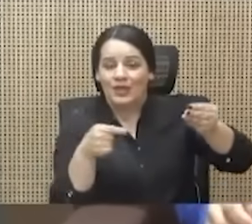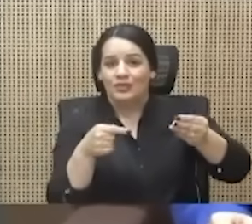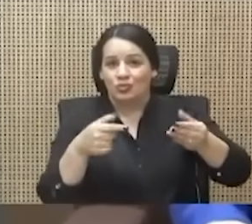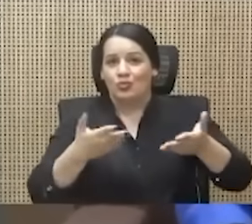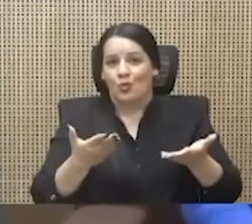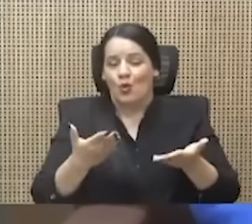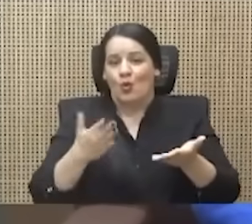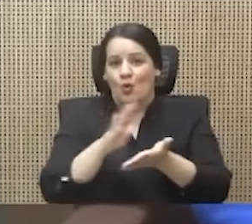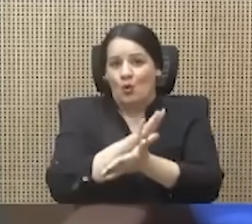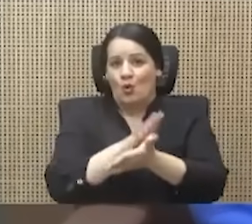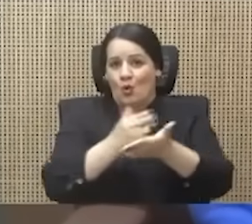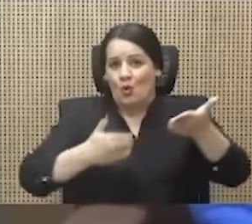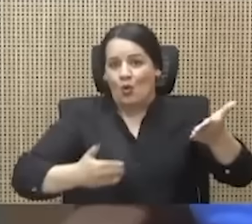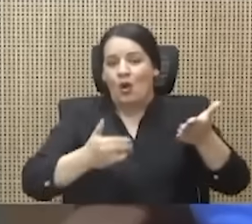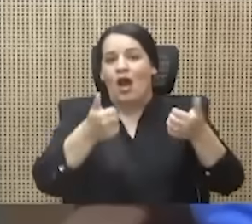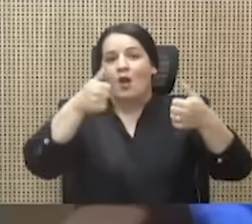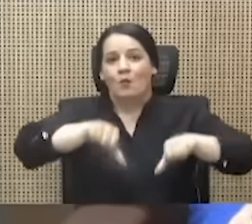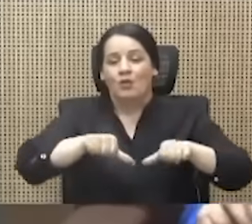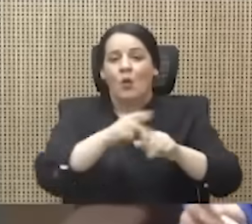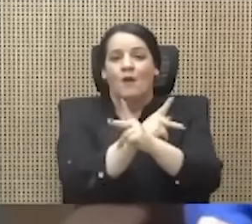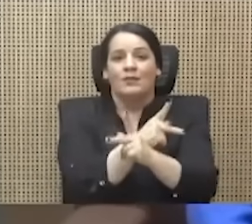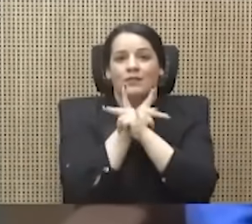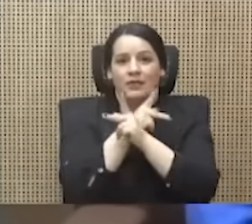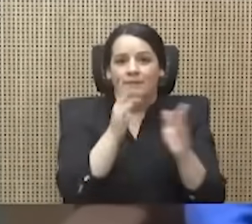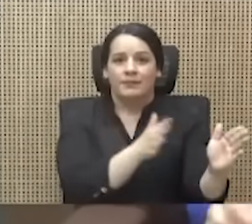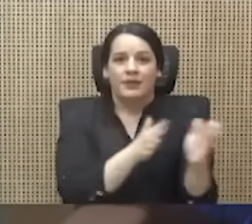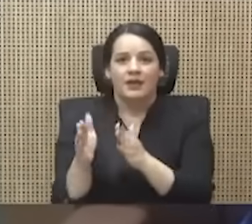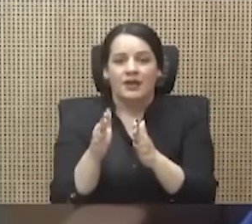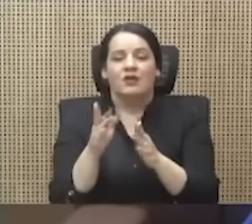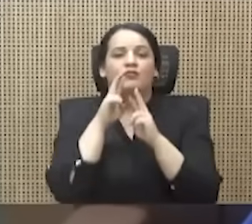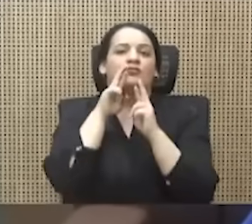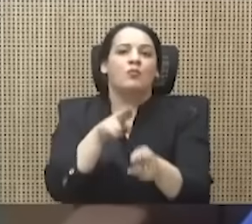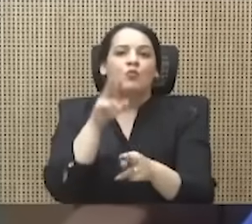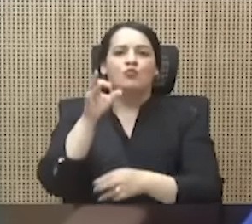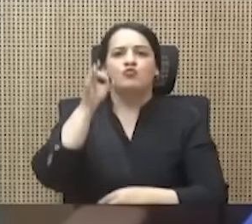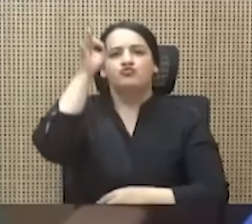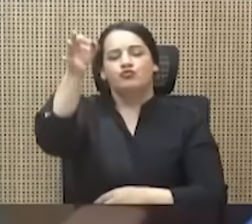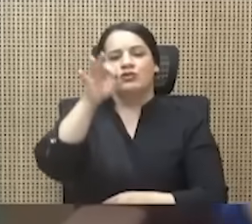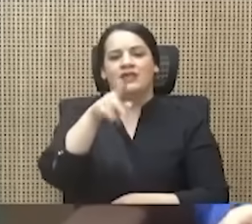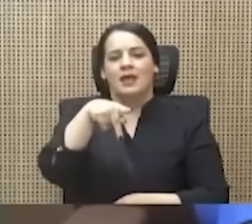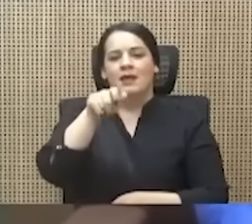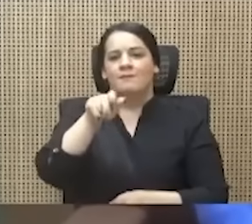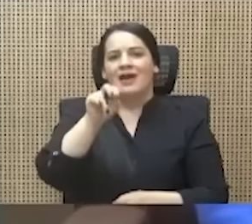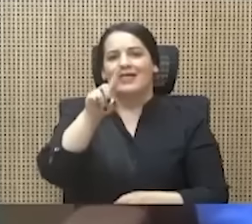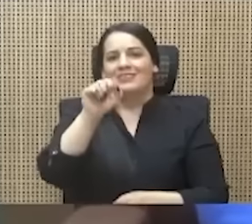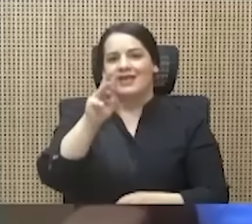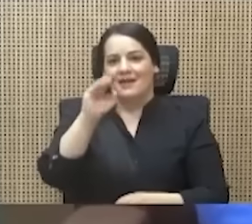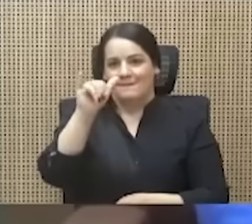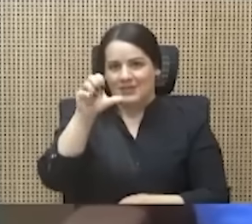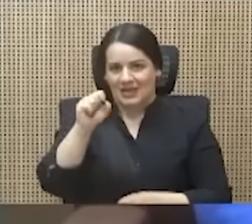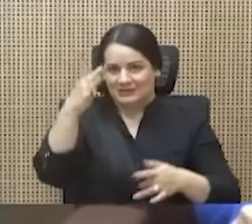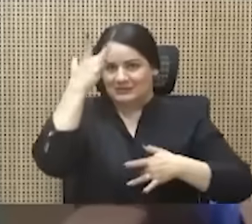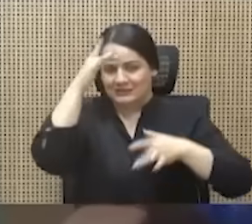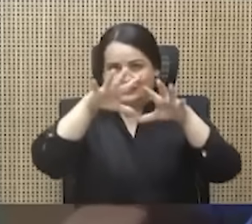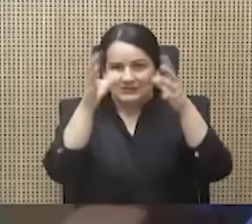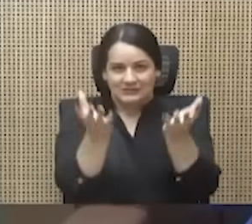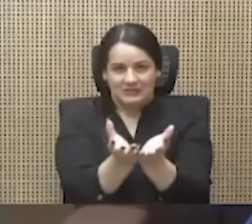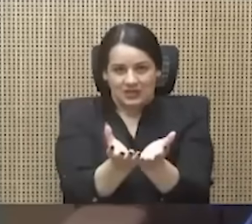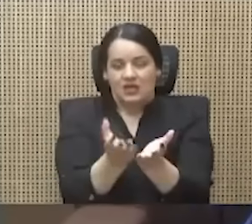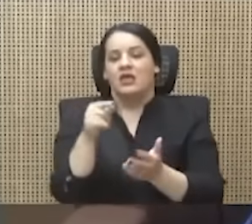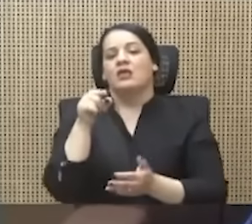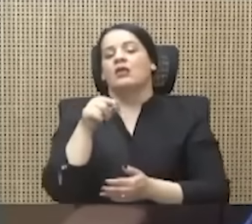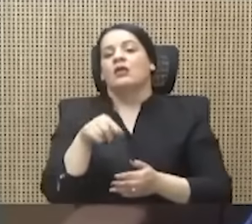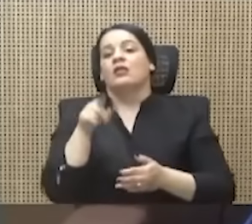sobre Prevención, Preparación y Respuesta a Futuras Pandemias. Sobre estos dos documentos no presentaron un texto